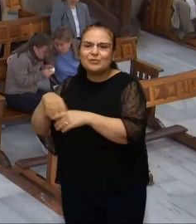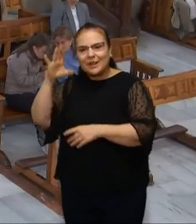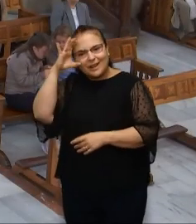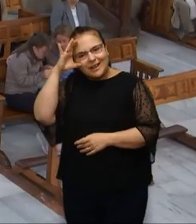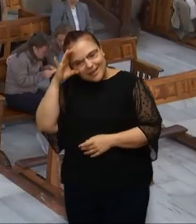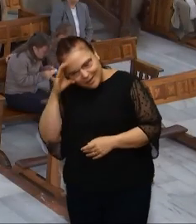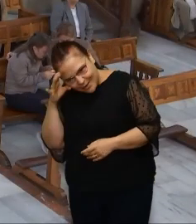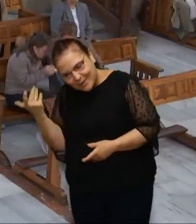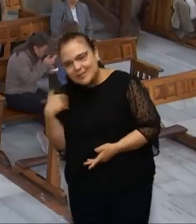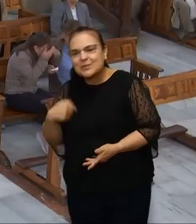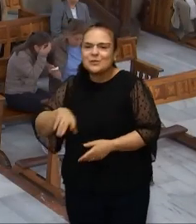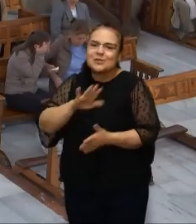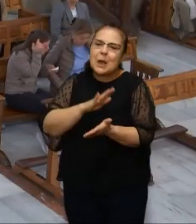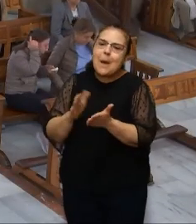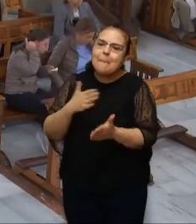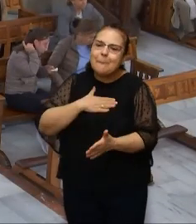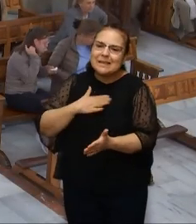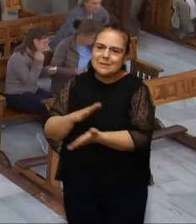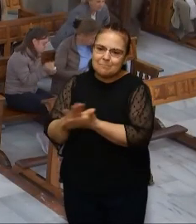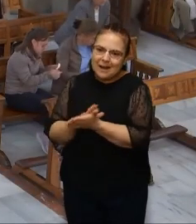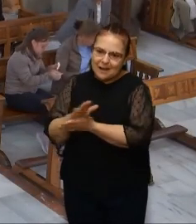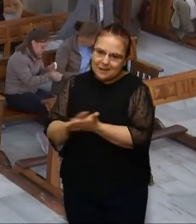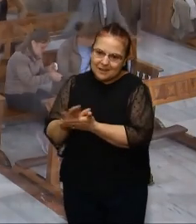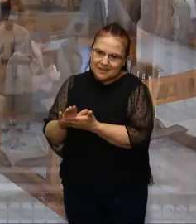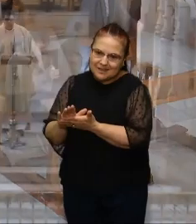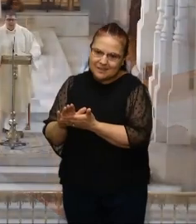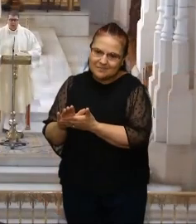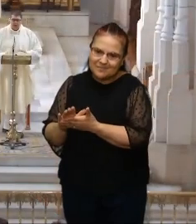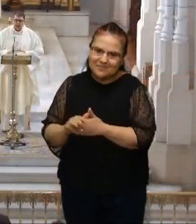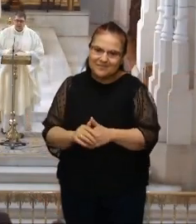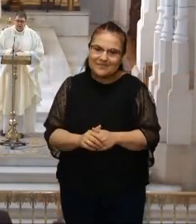y escucha mis palabras.